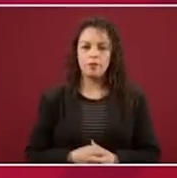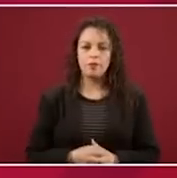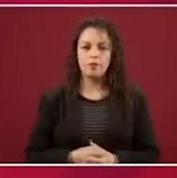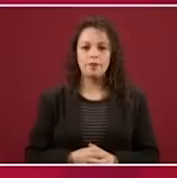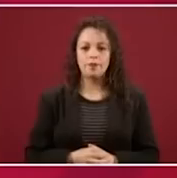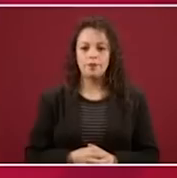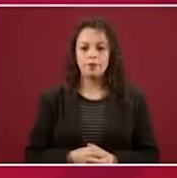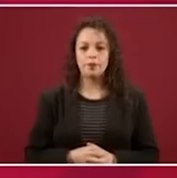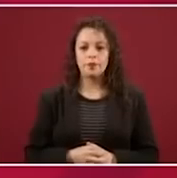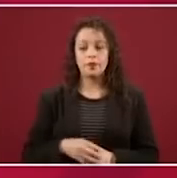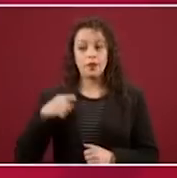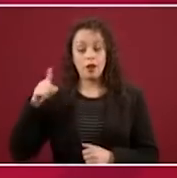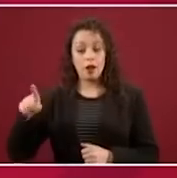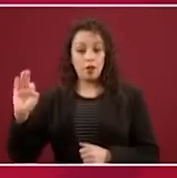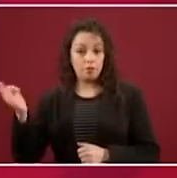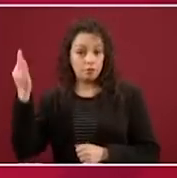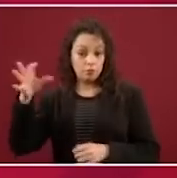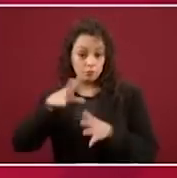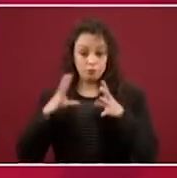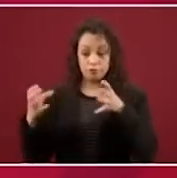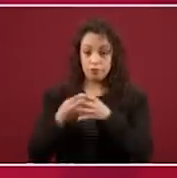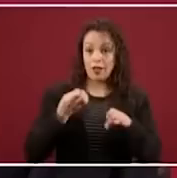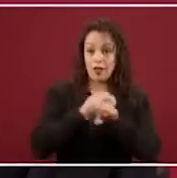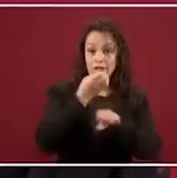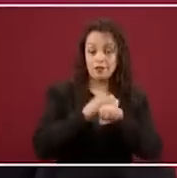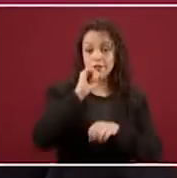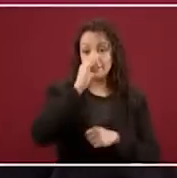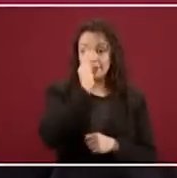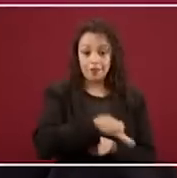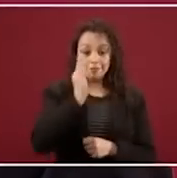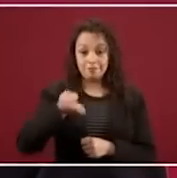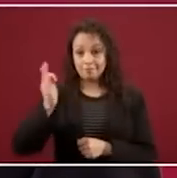la federación con los estados que aceptaron la integración,